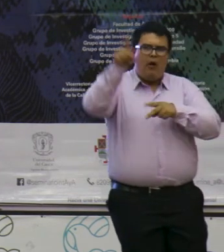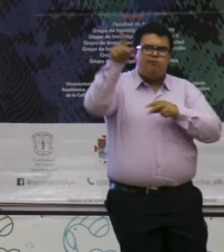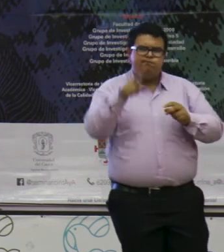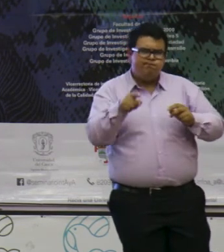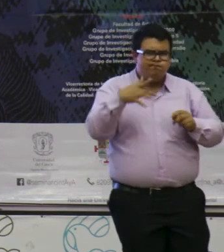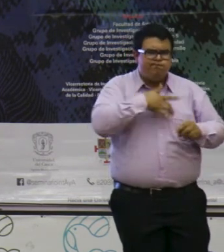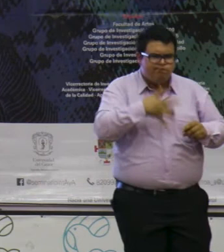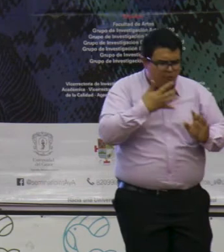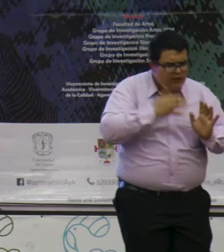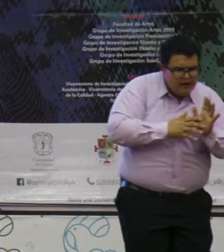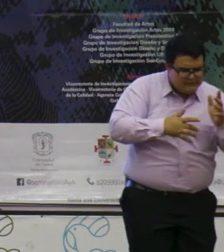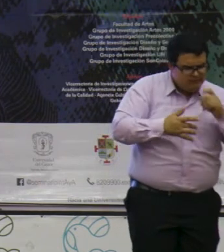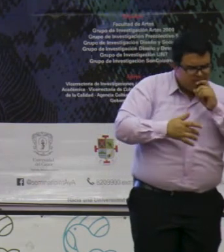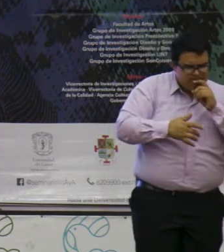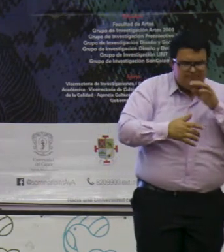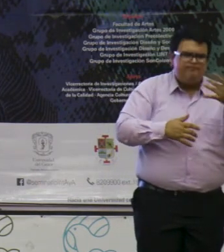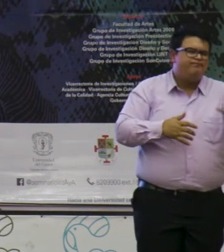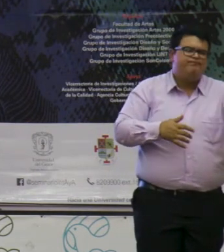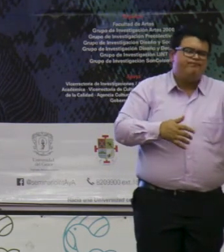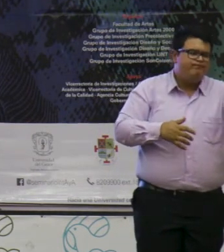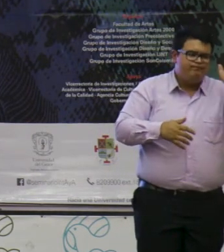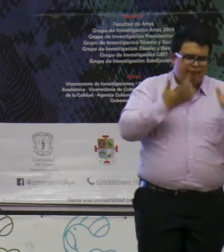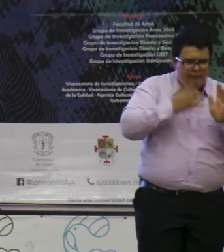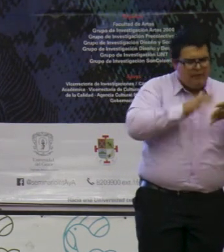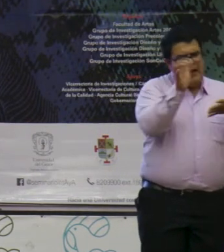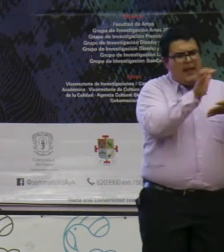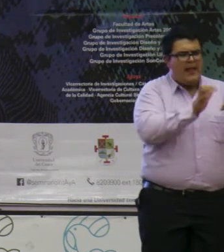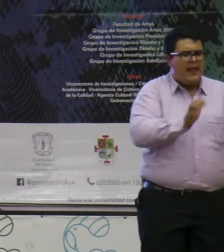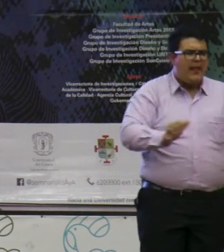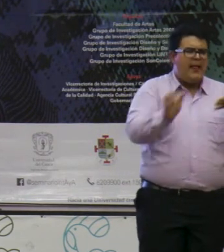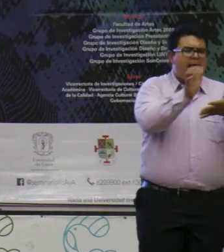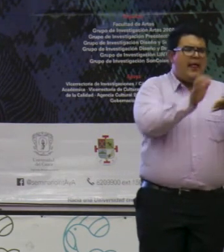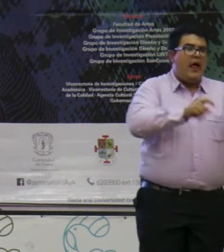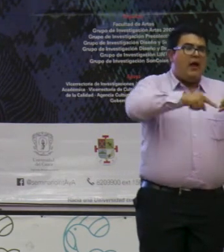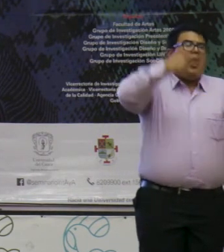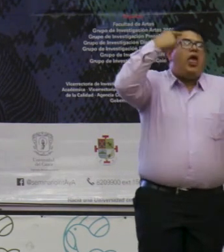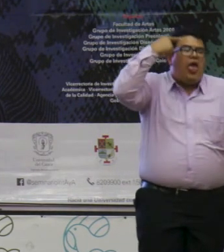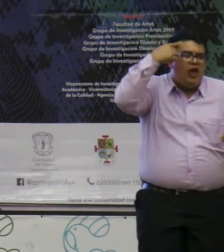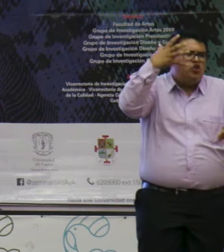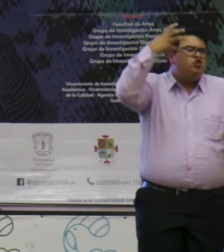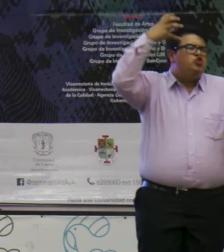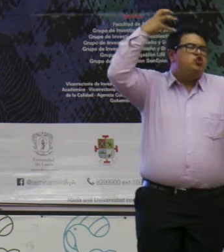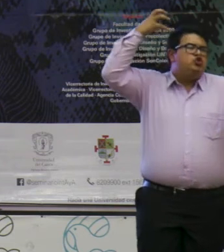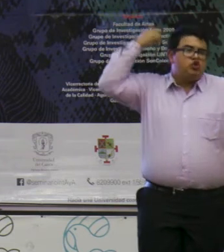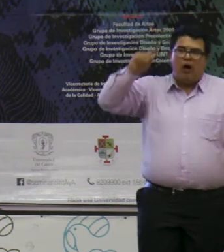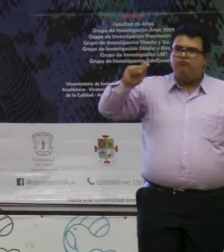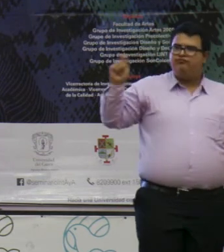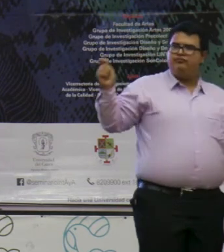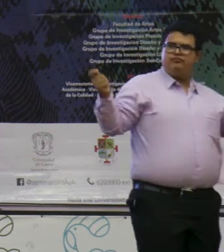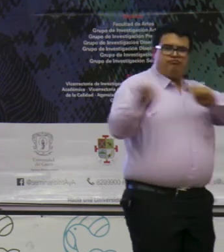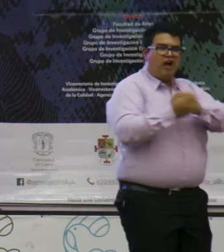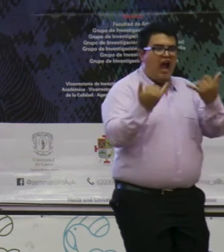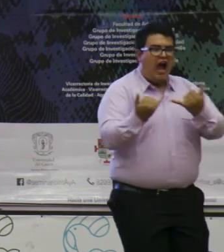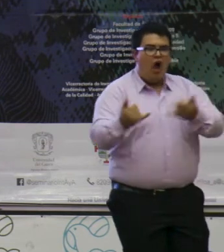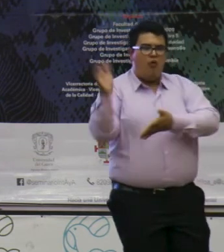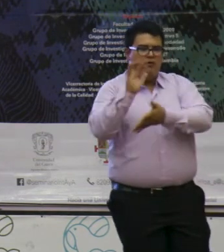pasábamos de concebir unas cartografías aparentemente supermitológicas a las cartografías contemporáneas en las que